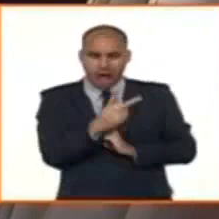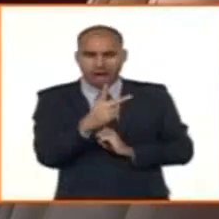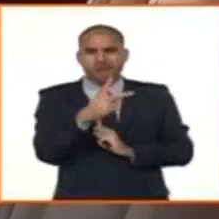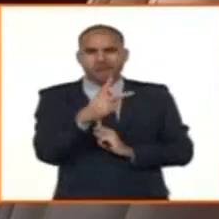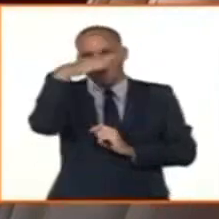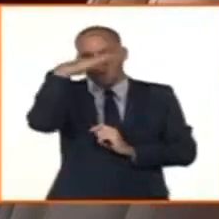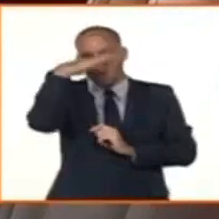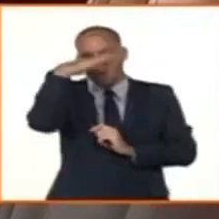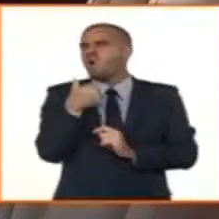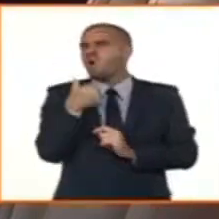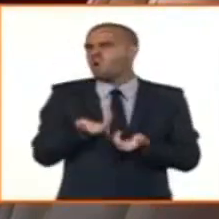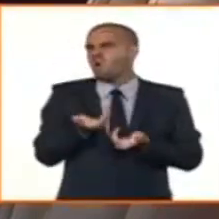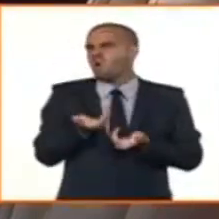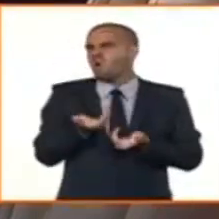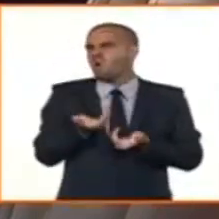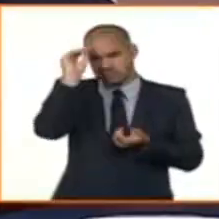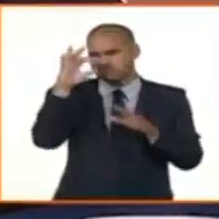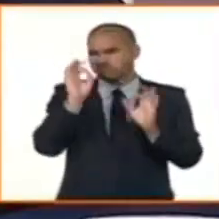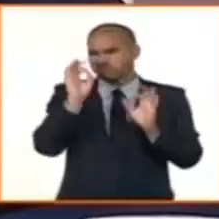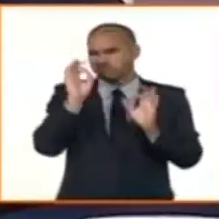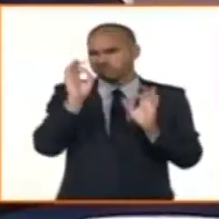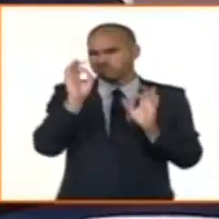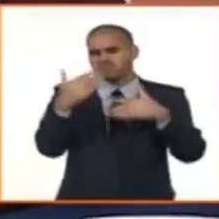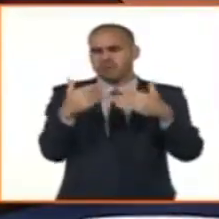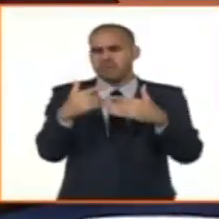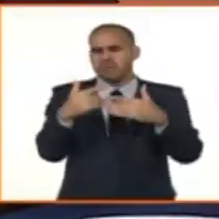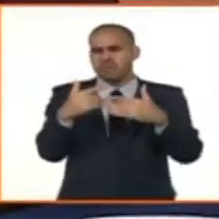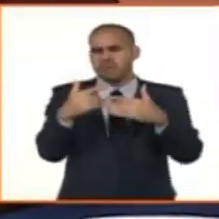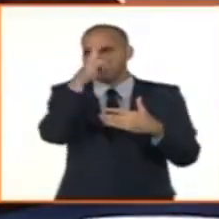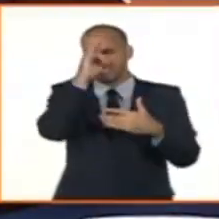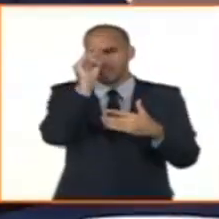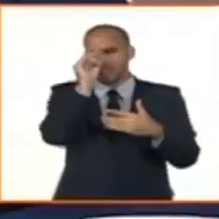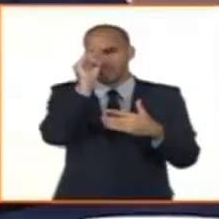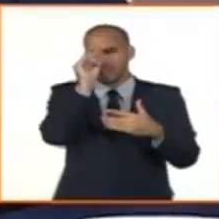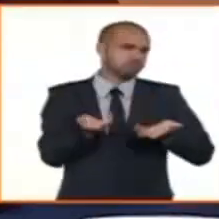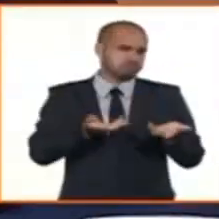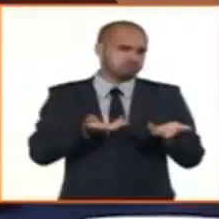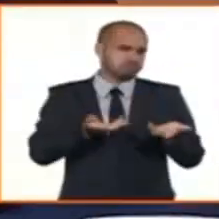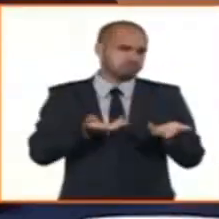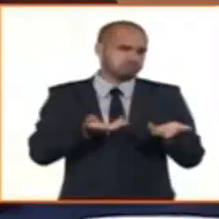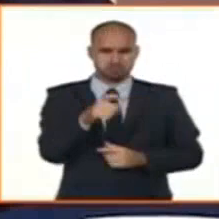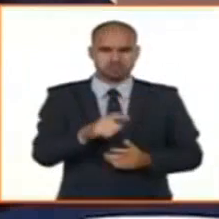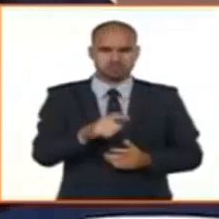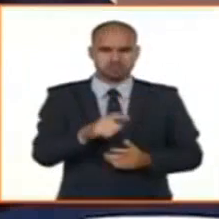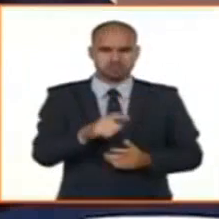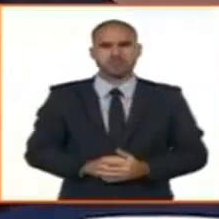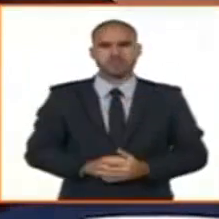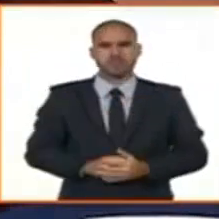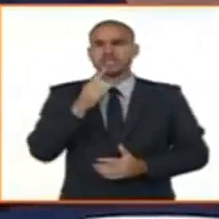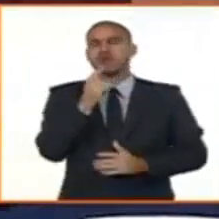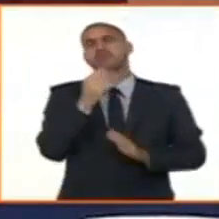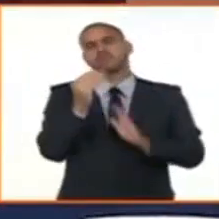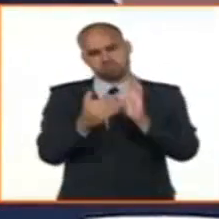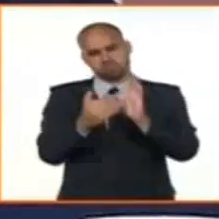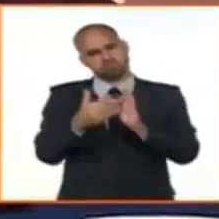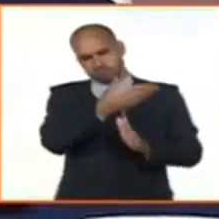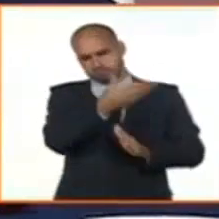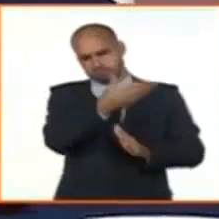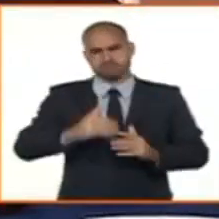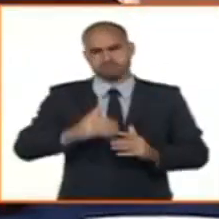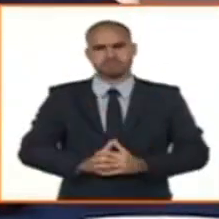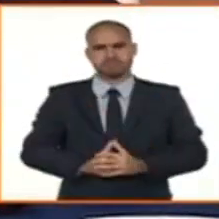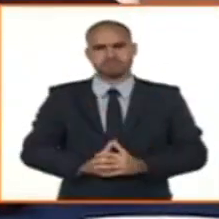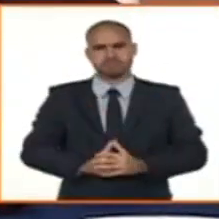impacto tienen en la situación que hoy estamos viviendo? Buenas tardes, Randy, y también un saludo a la audiencia que está con nosotros hoy. Para comprender